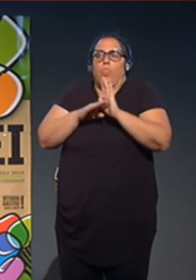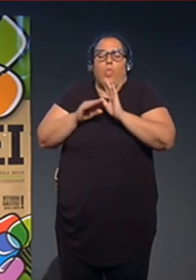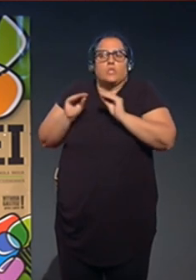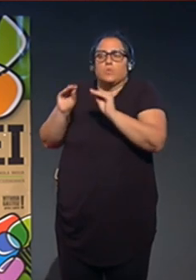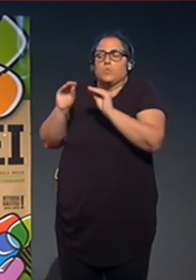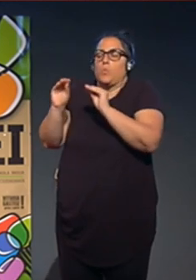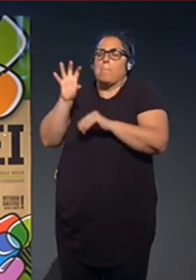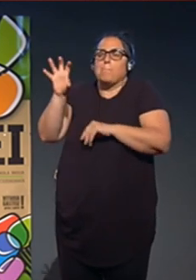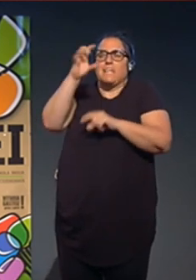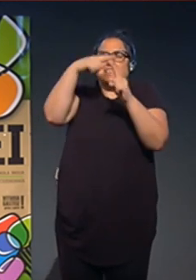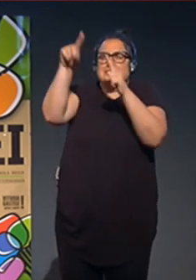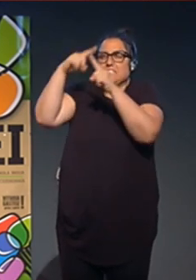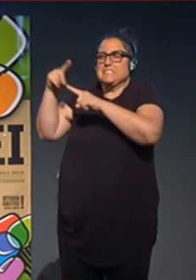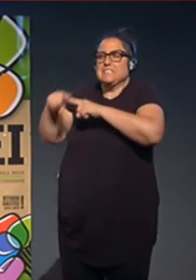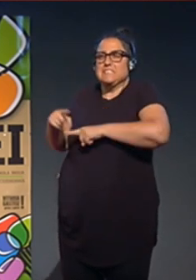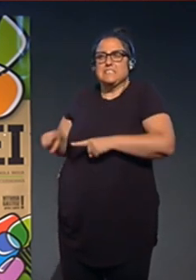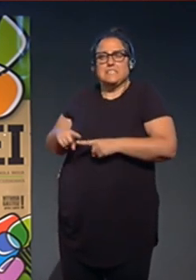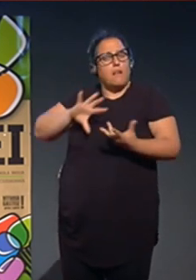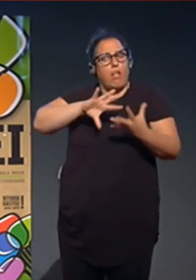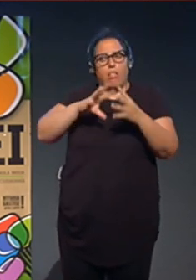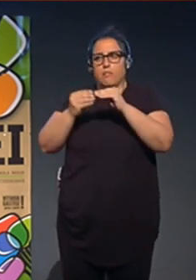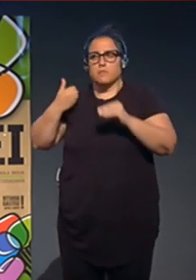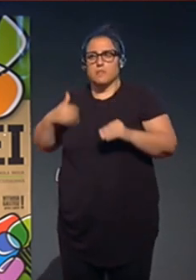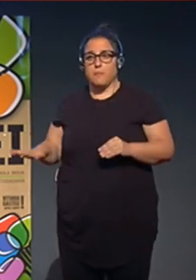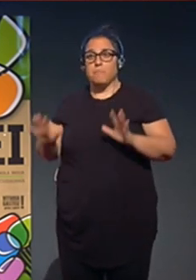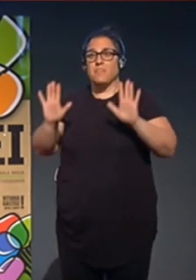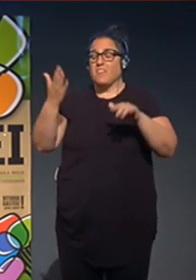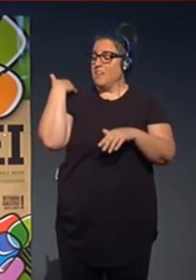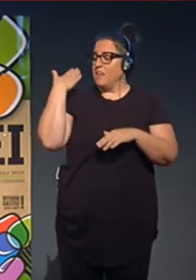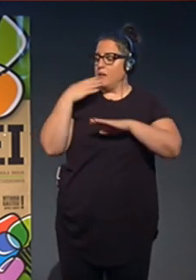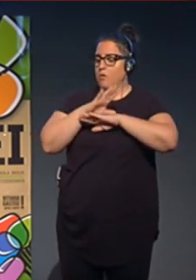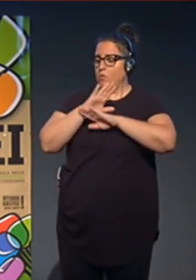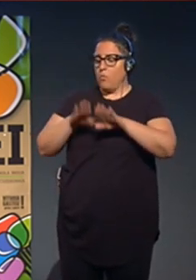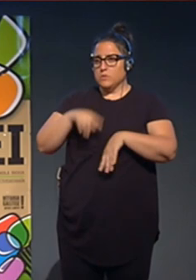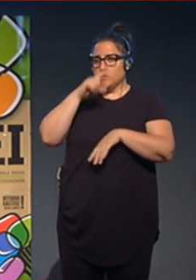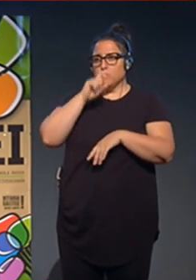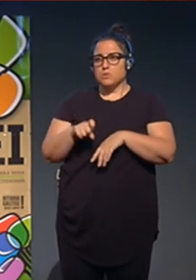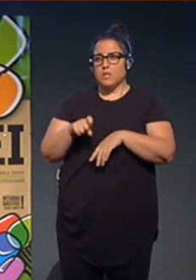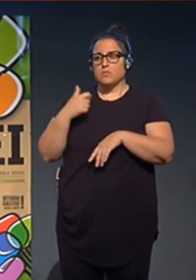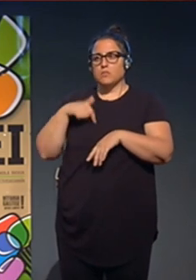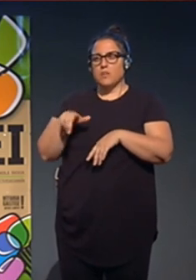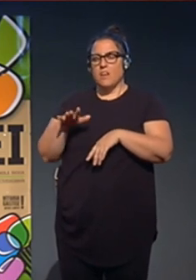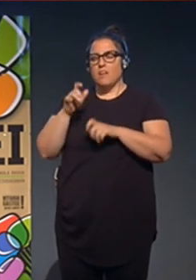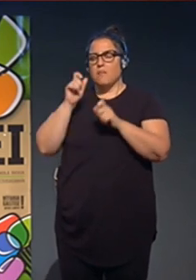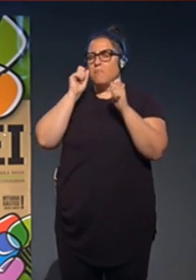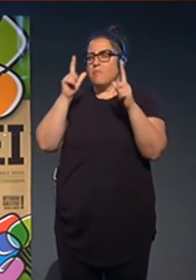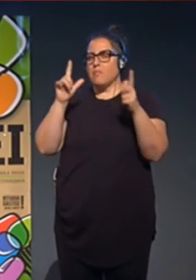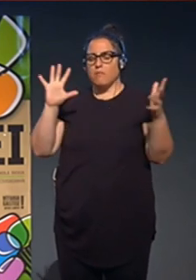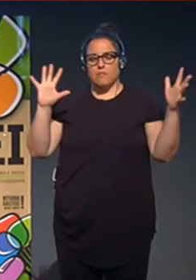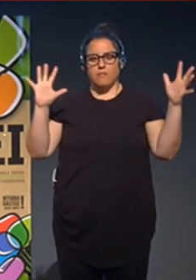distintas eh sin embargo cuando he viajado ya en los últimos años me he doy cuenta cómo todo ha evolucionado de tal manera